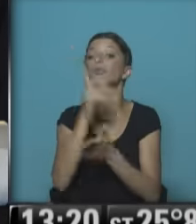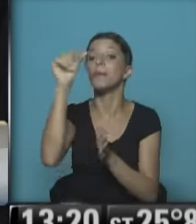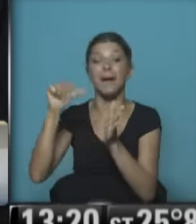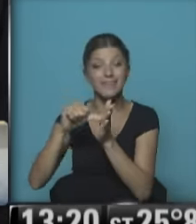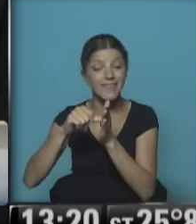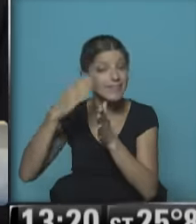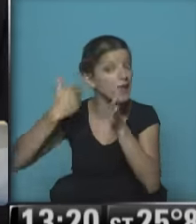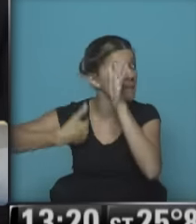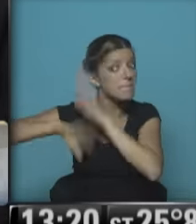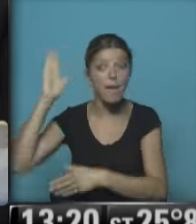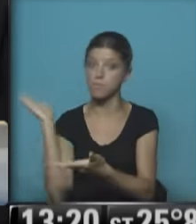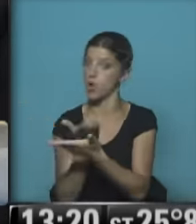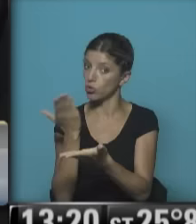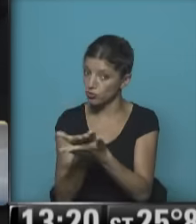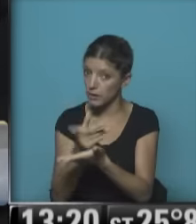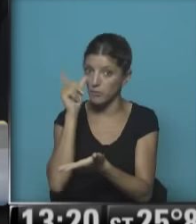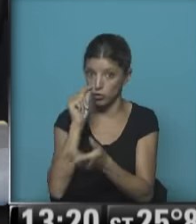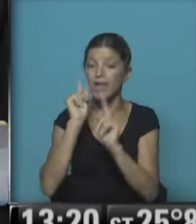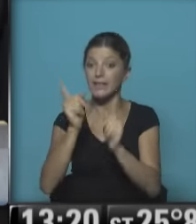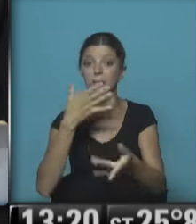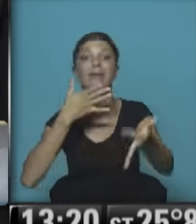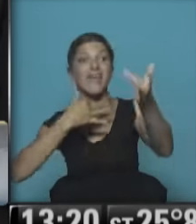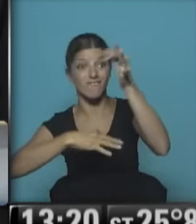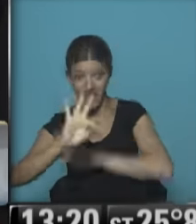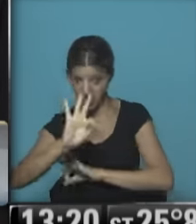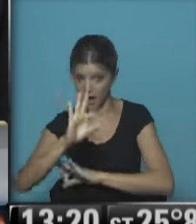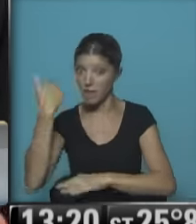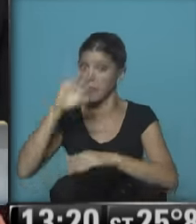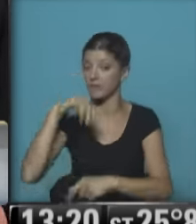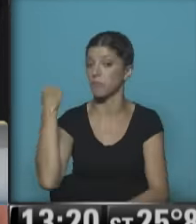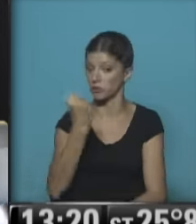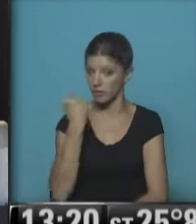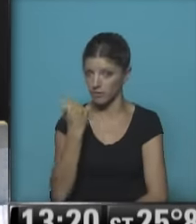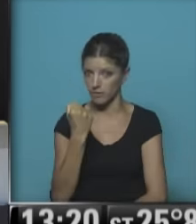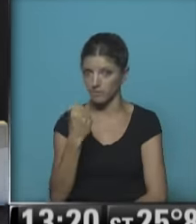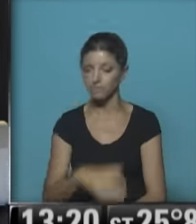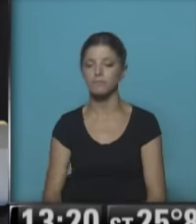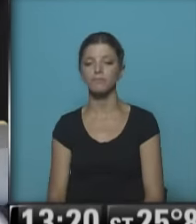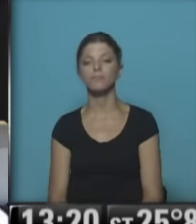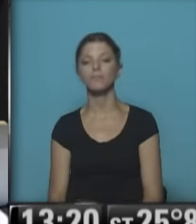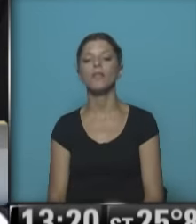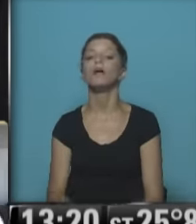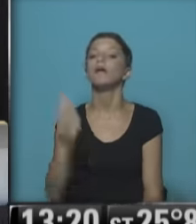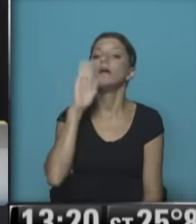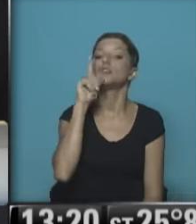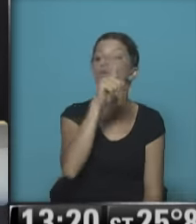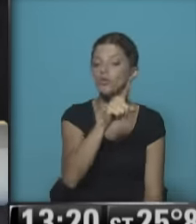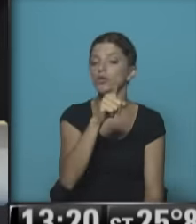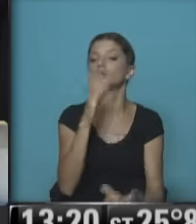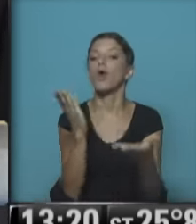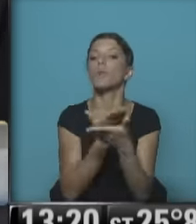es el principal productor y además el principal exportador de petróleo. Es decir, Estados Unidos tiene una